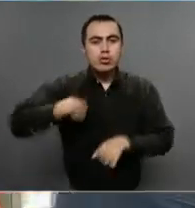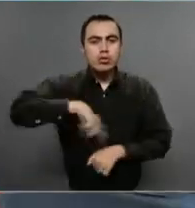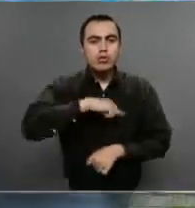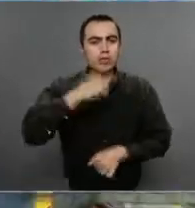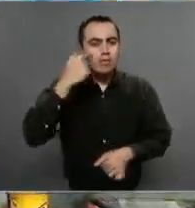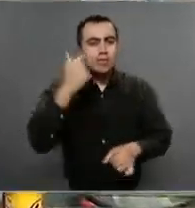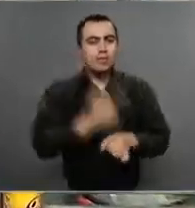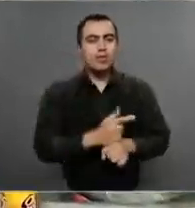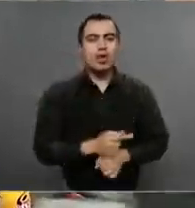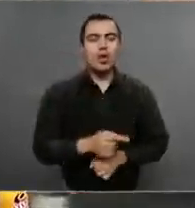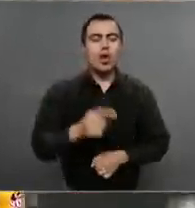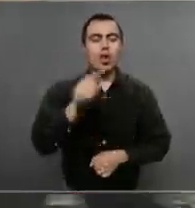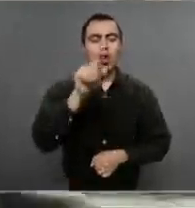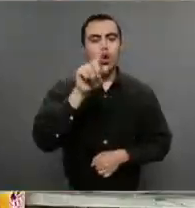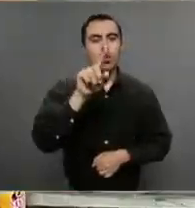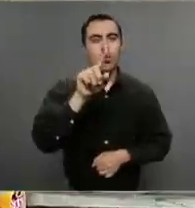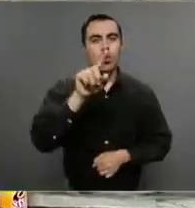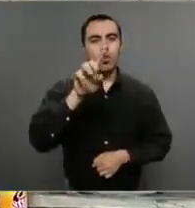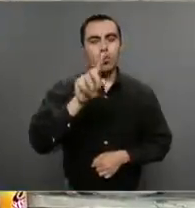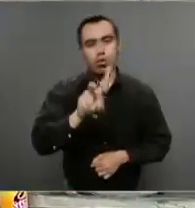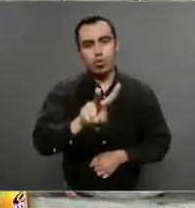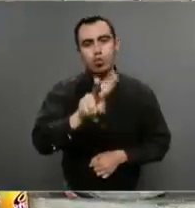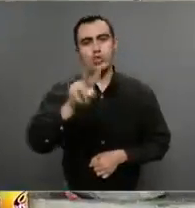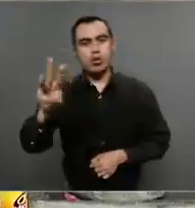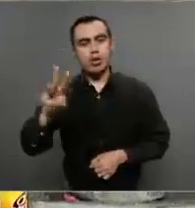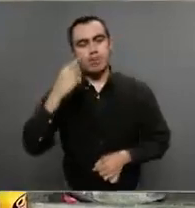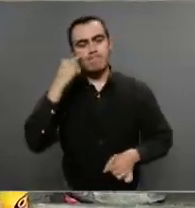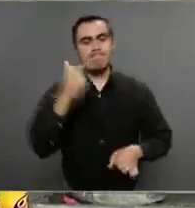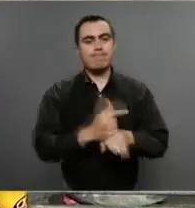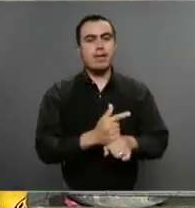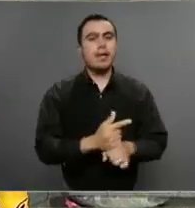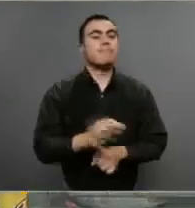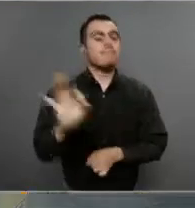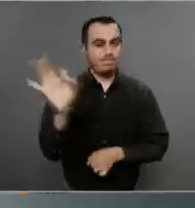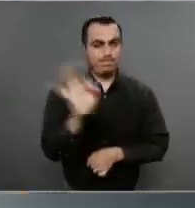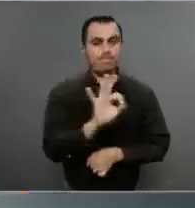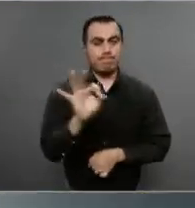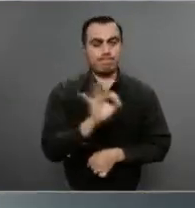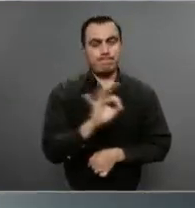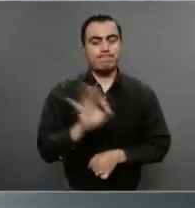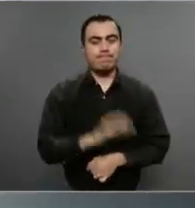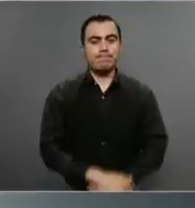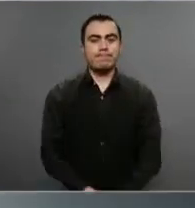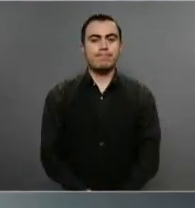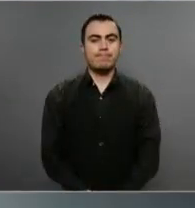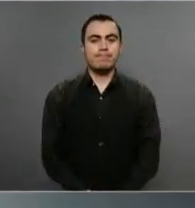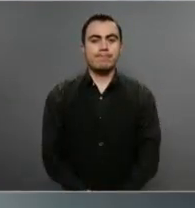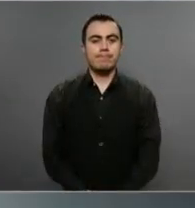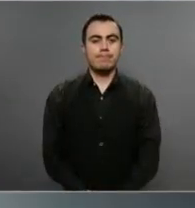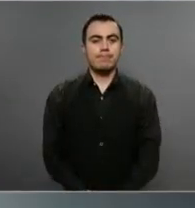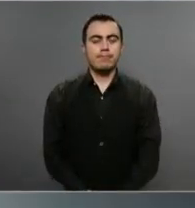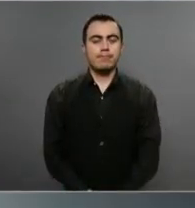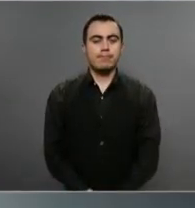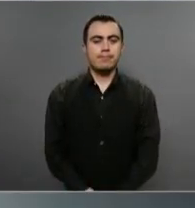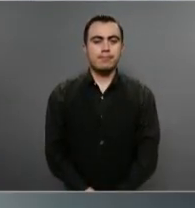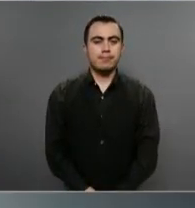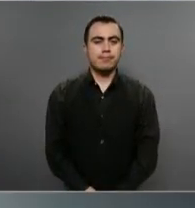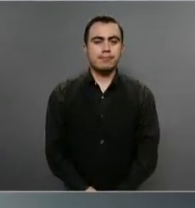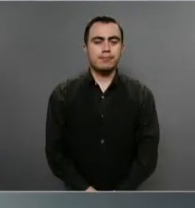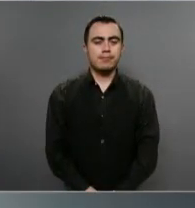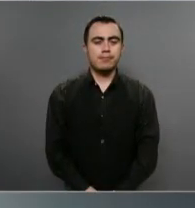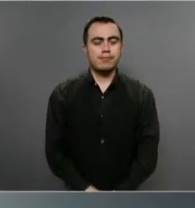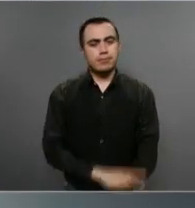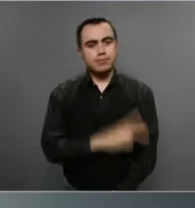casos. Bueno, son posibles porque no hay un examen de por medio. ¿Por qué crees que existe esta discriminación,